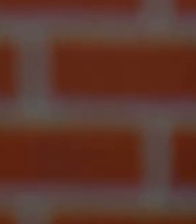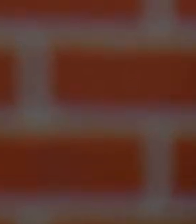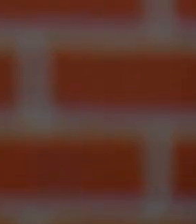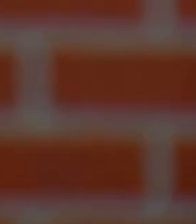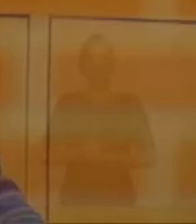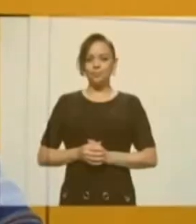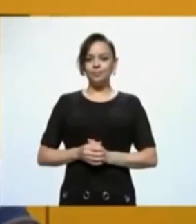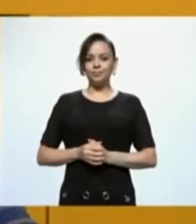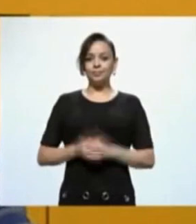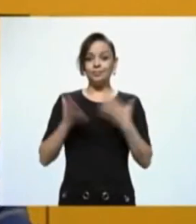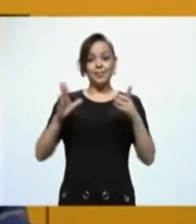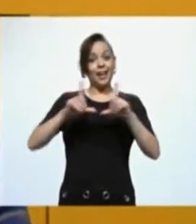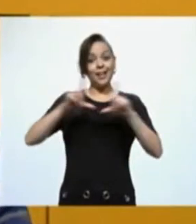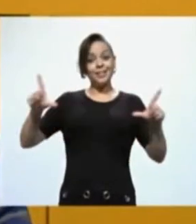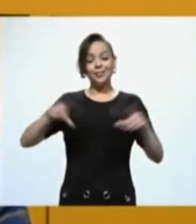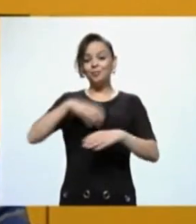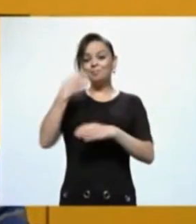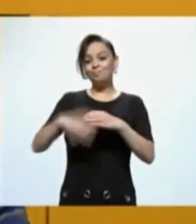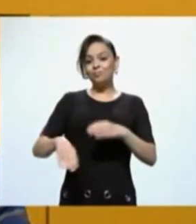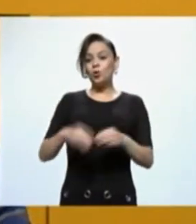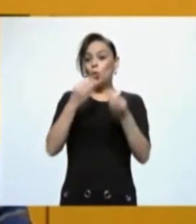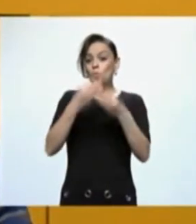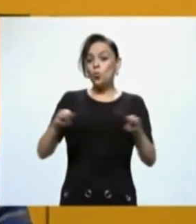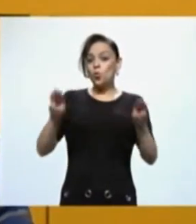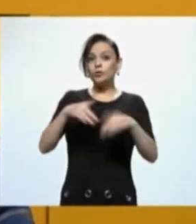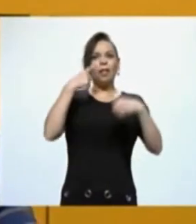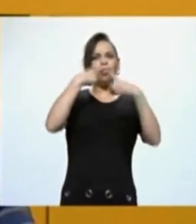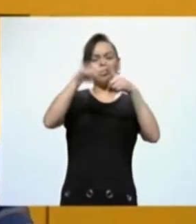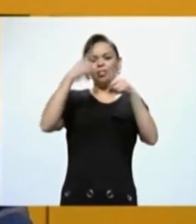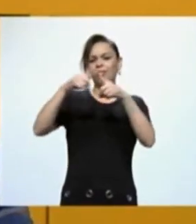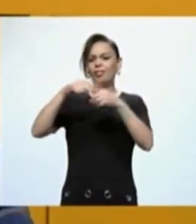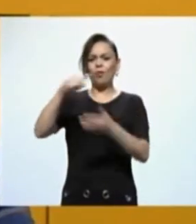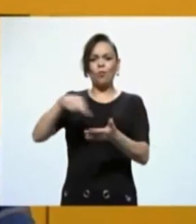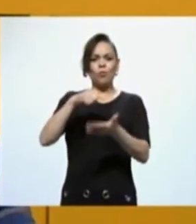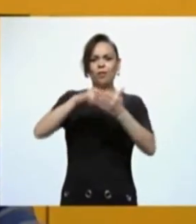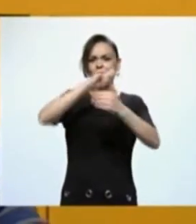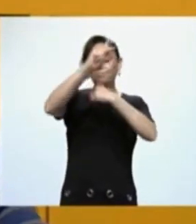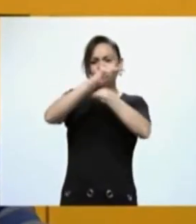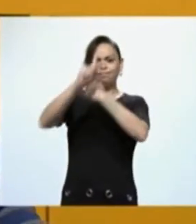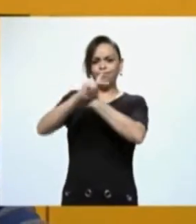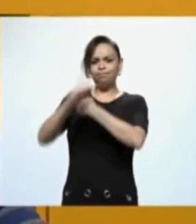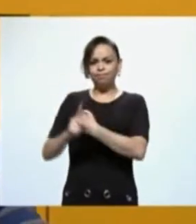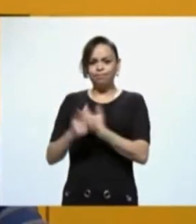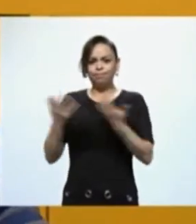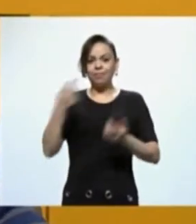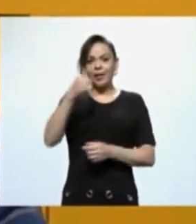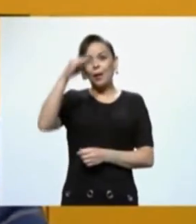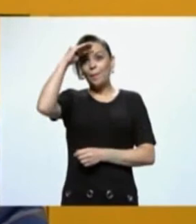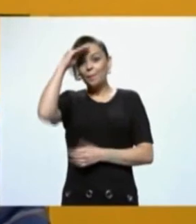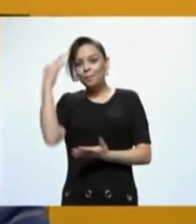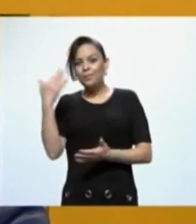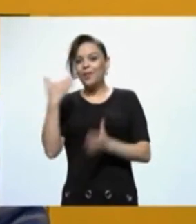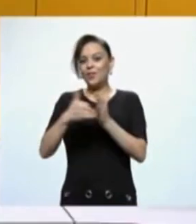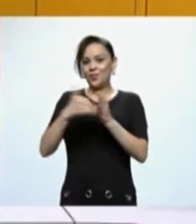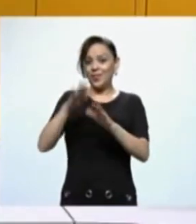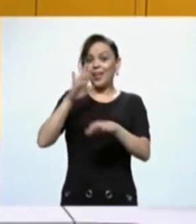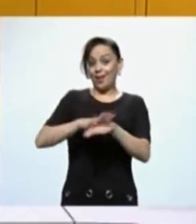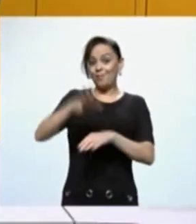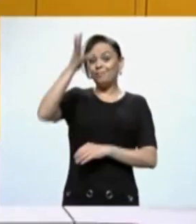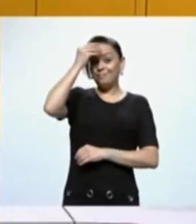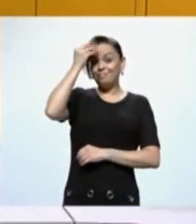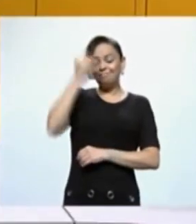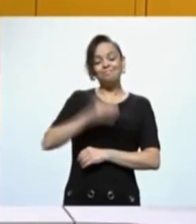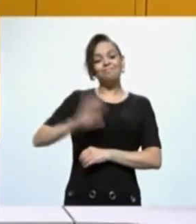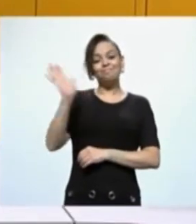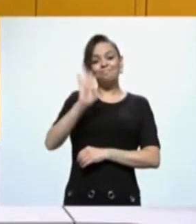¡Listo! ¡Terminamos! ¡Música de todas partes! ¿Qué te pareció? Todavía queda mucho por aprender. ¡Hasta